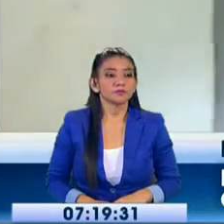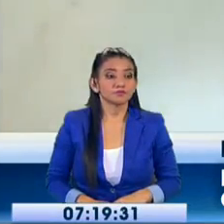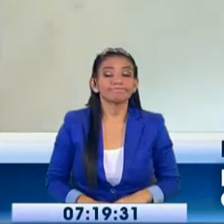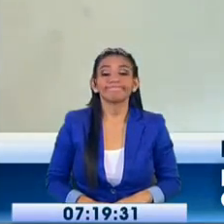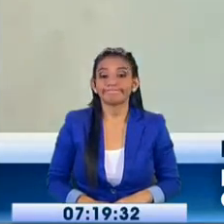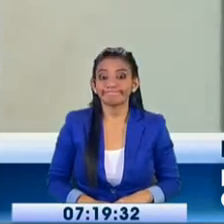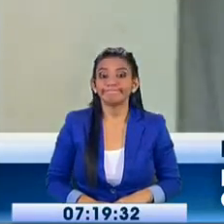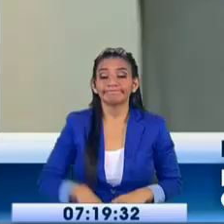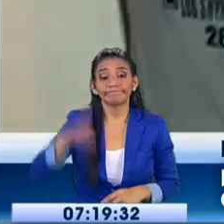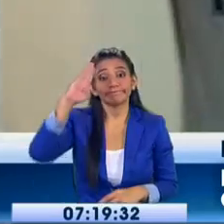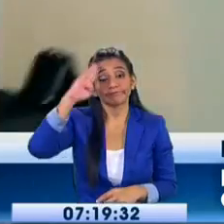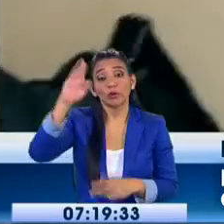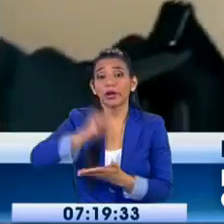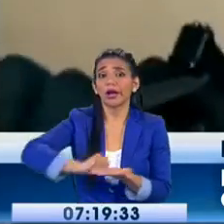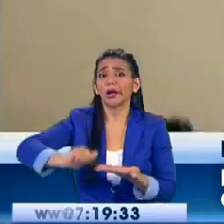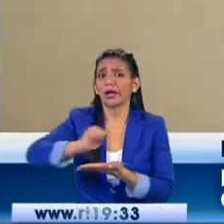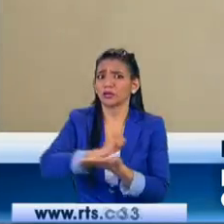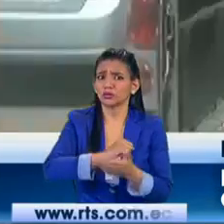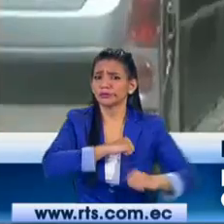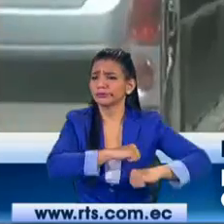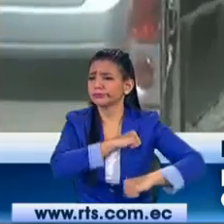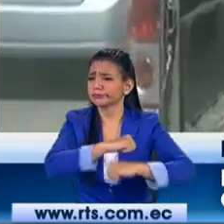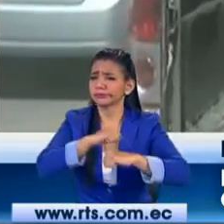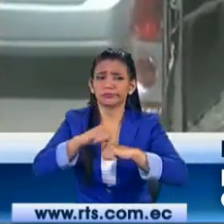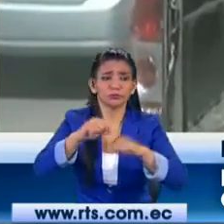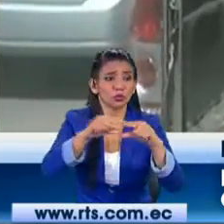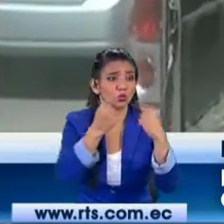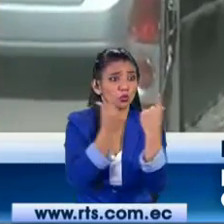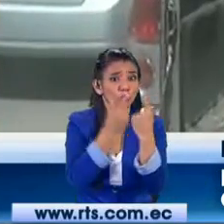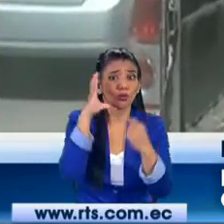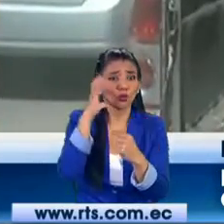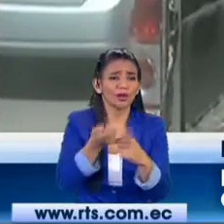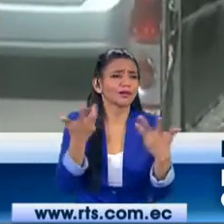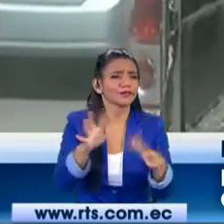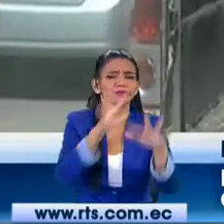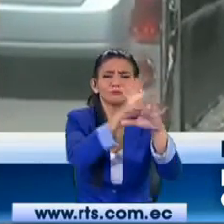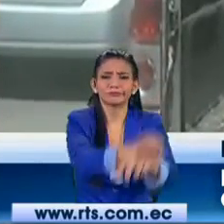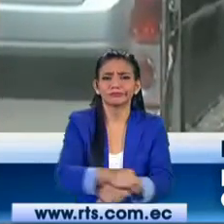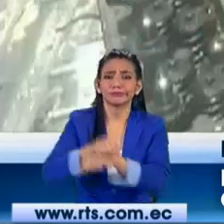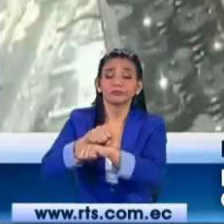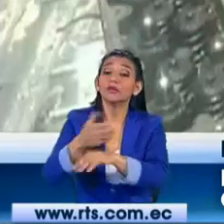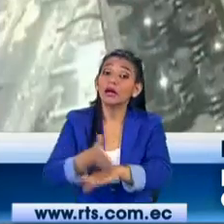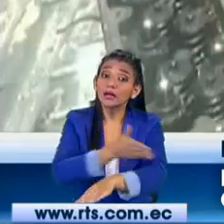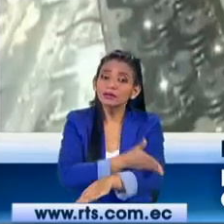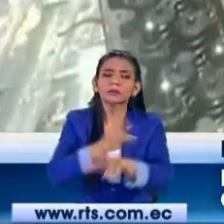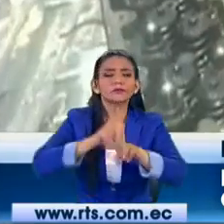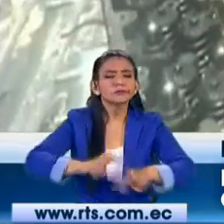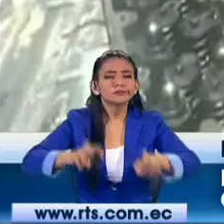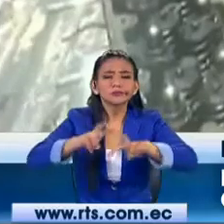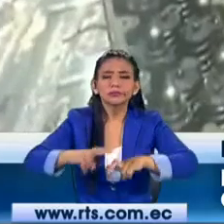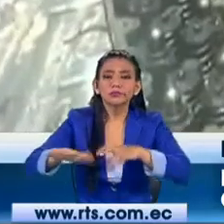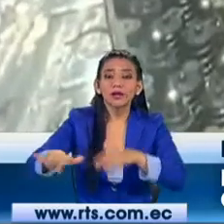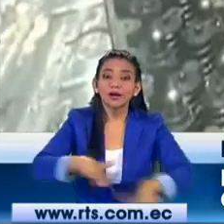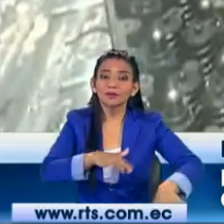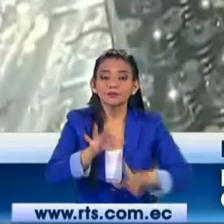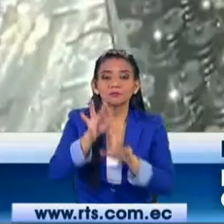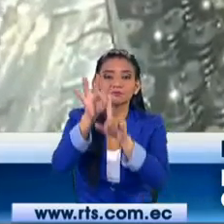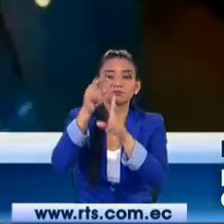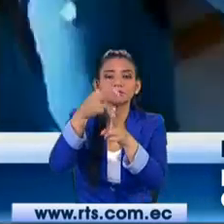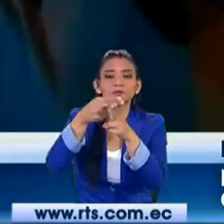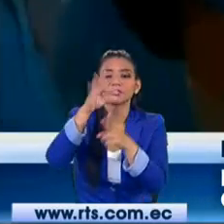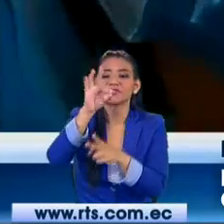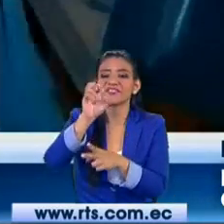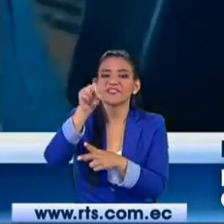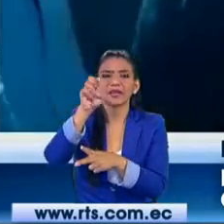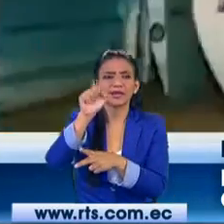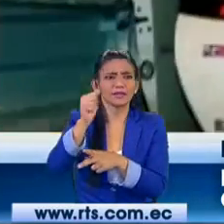Nuevamente la policía de Azuay da un duro golpe a la delincuencia organizada en Cuenca. Tras varios meses de investigación, el operativo Fénix logra desarticular una banda que